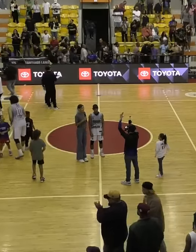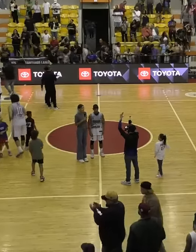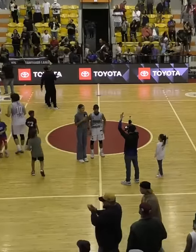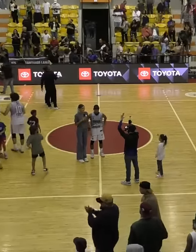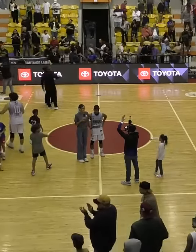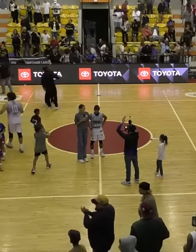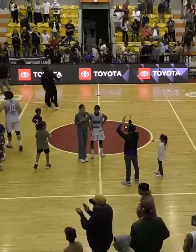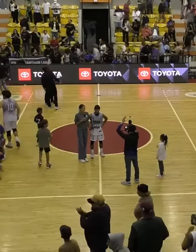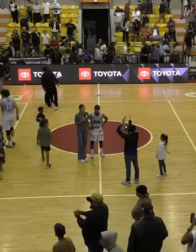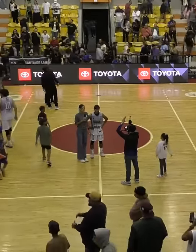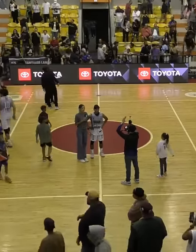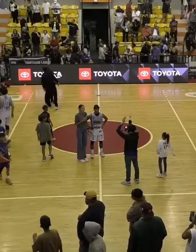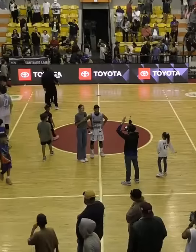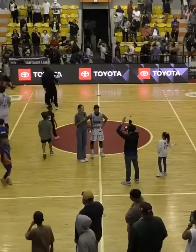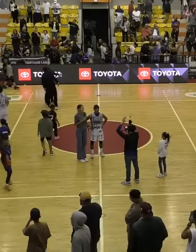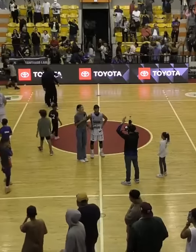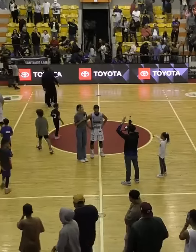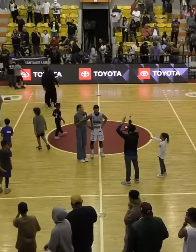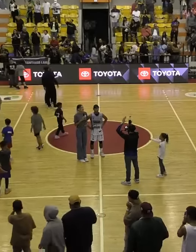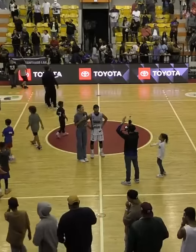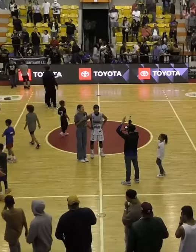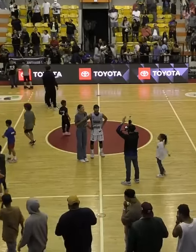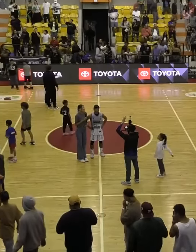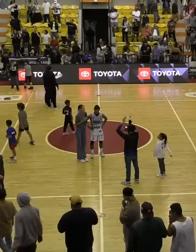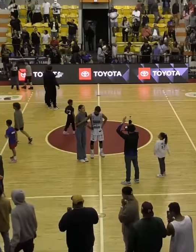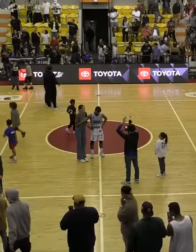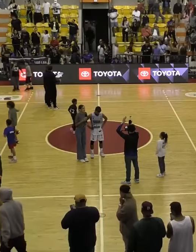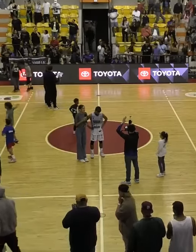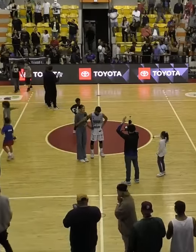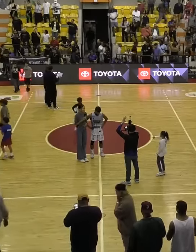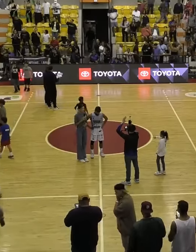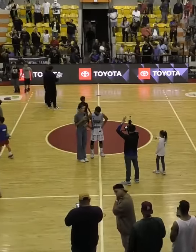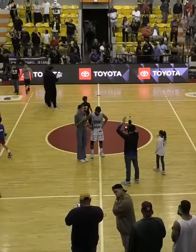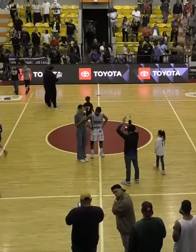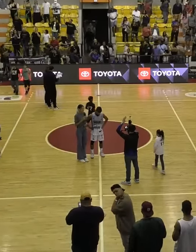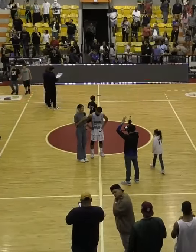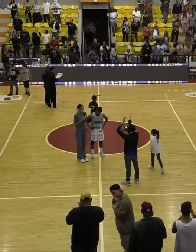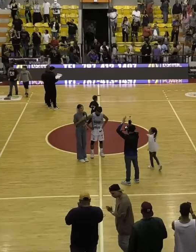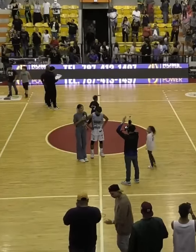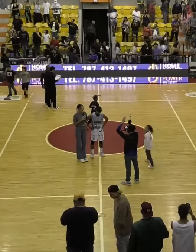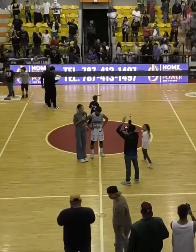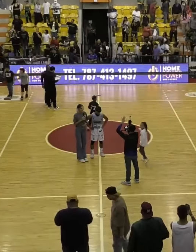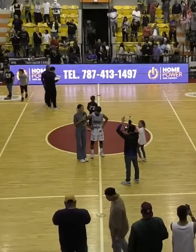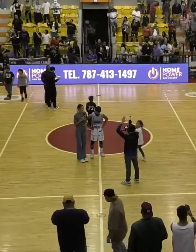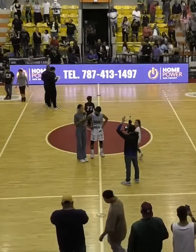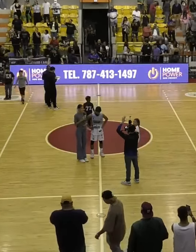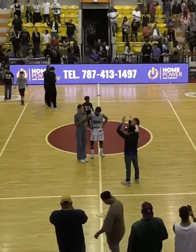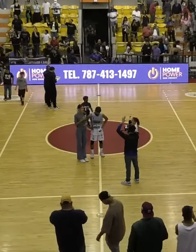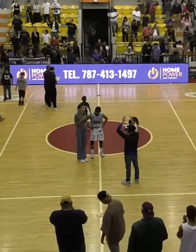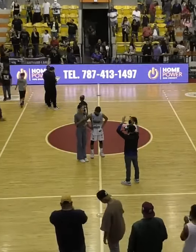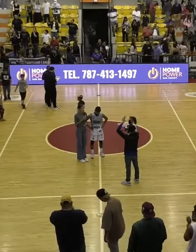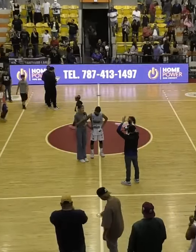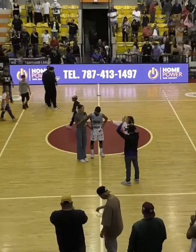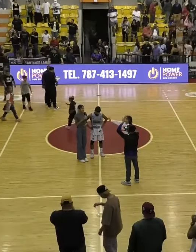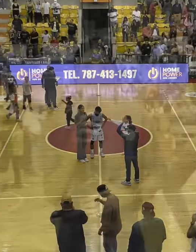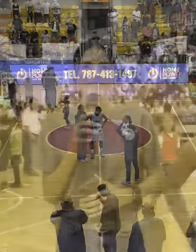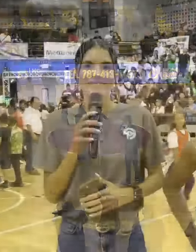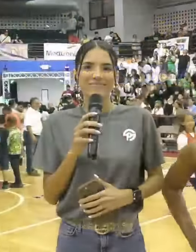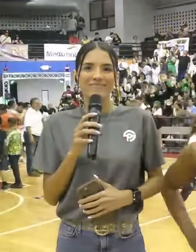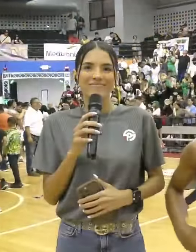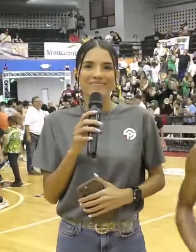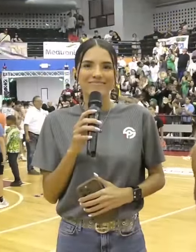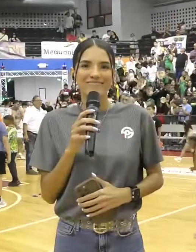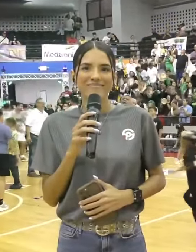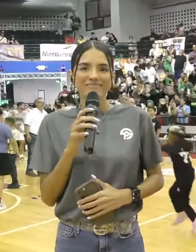de conseguir el pase al Final Four. Vamos entonces a pasar con Mariangi Alicea y Jan Vázquez con sus 30 puntos. Adelante, Mariangi.